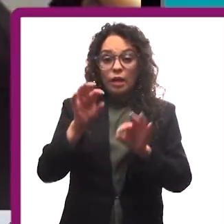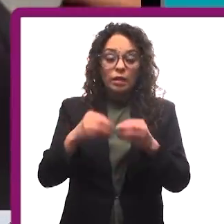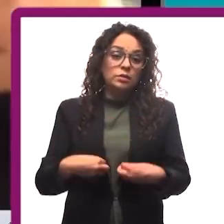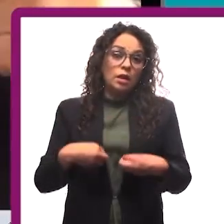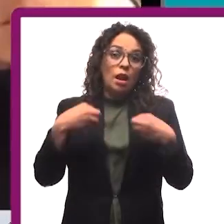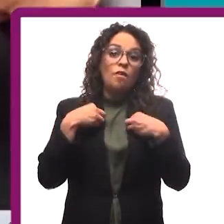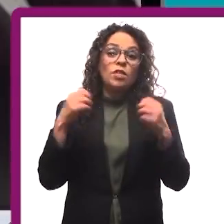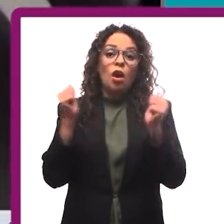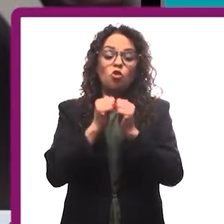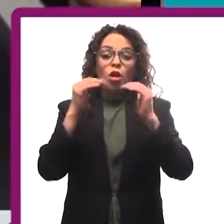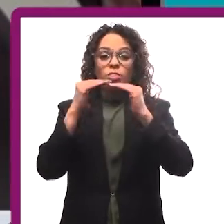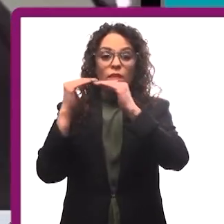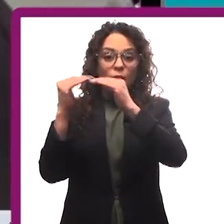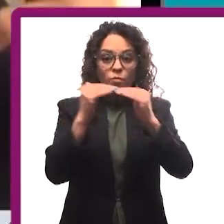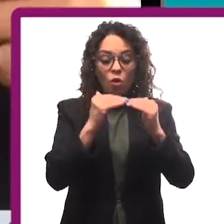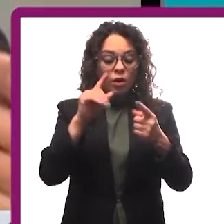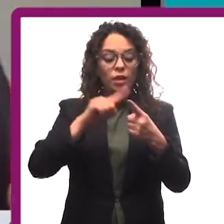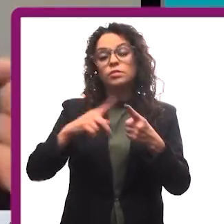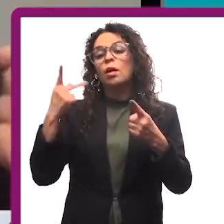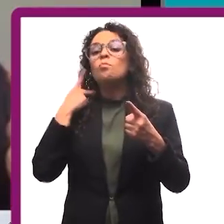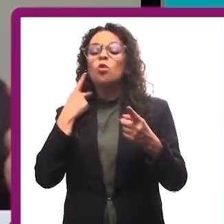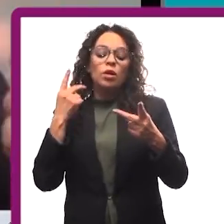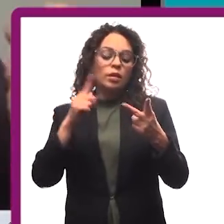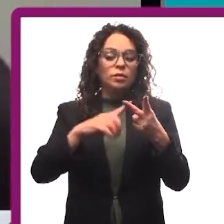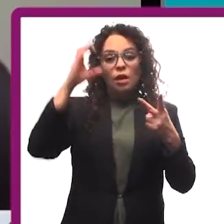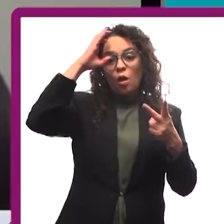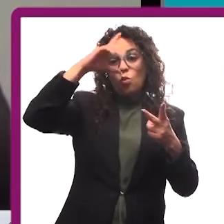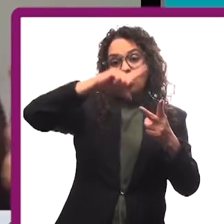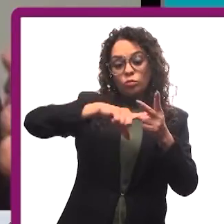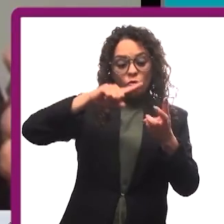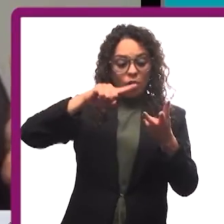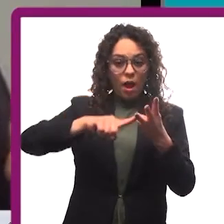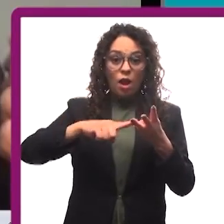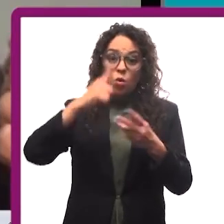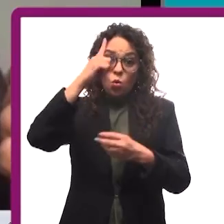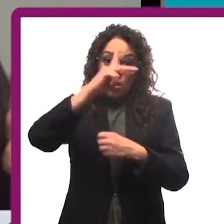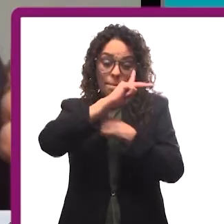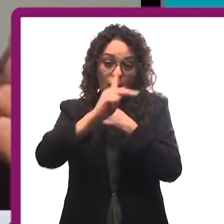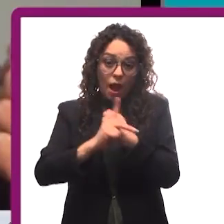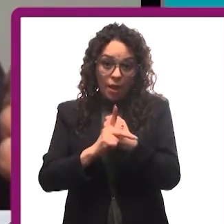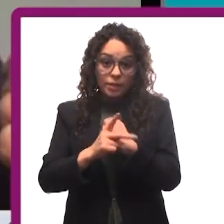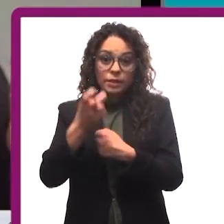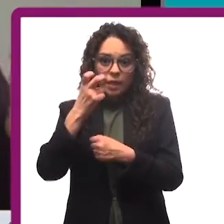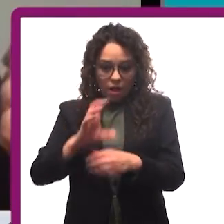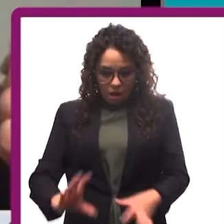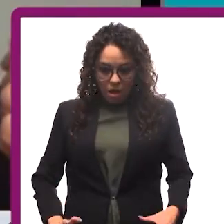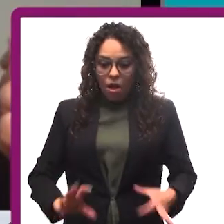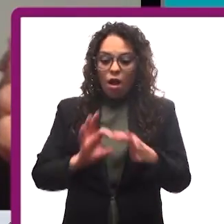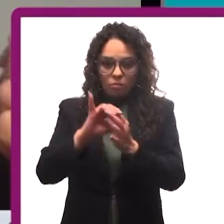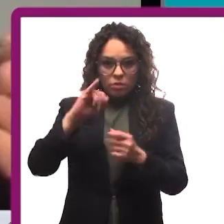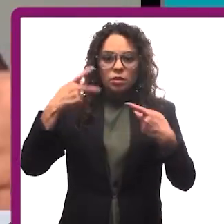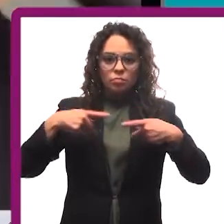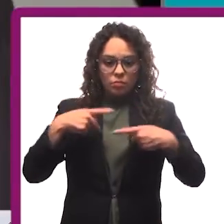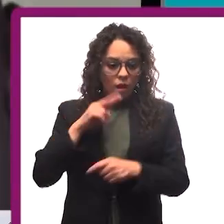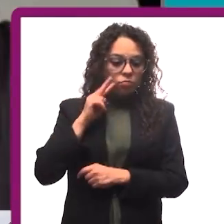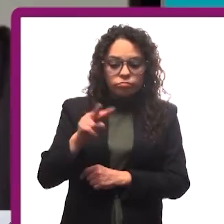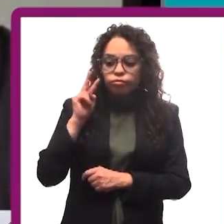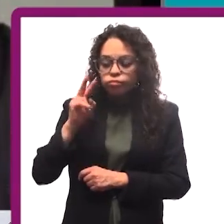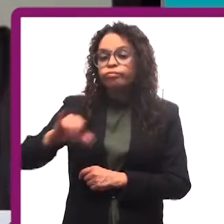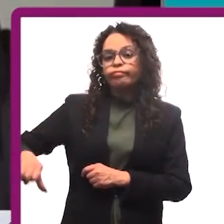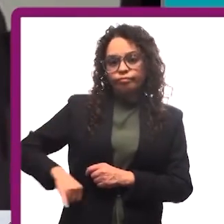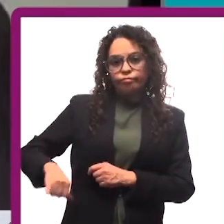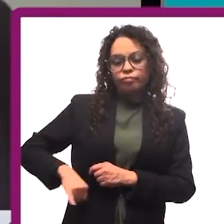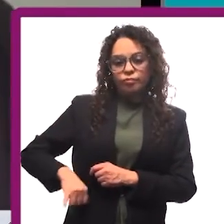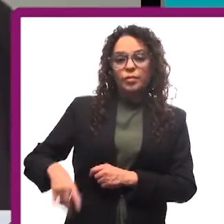vida política o la vida cultural de un país, las personas tendrán tendencia a abordar esos temas. Pero si los